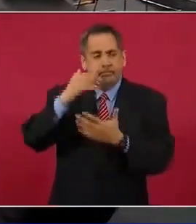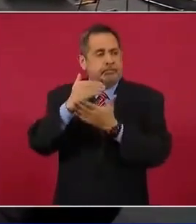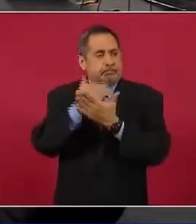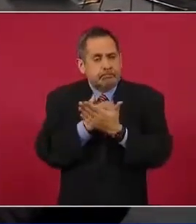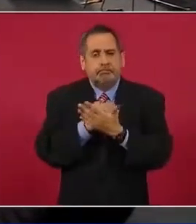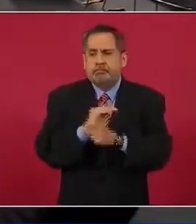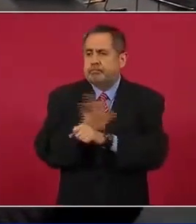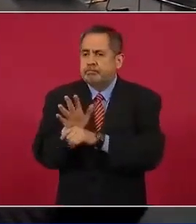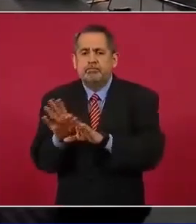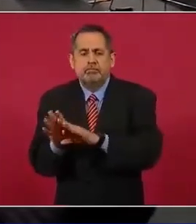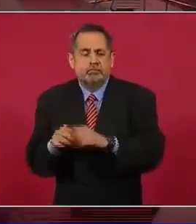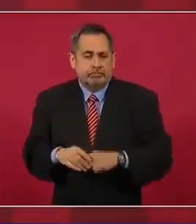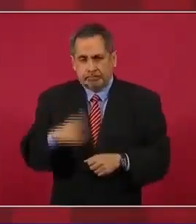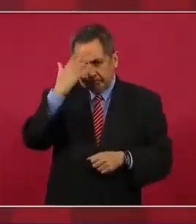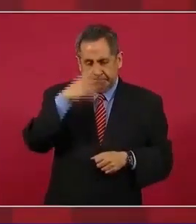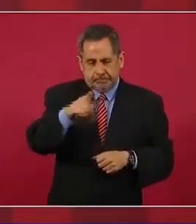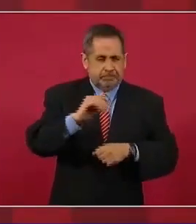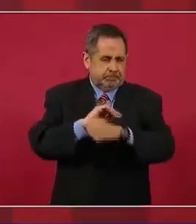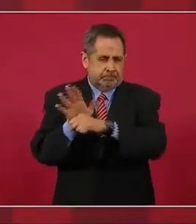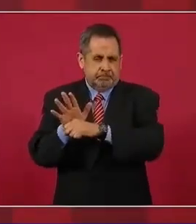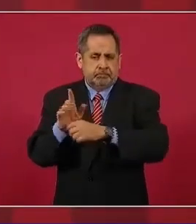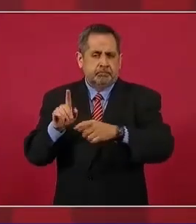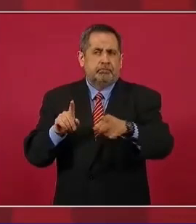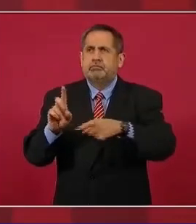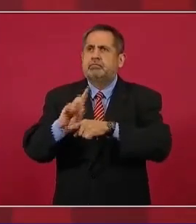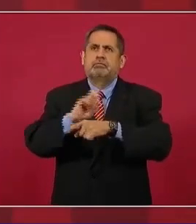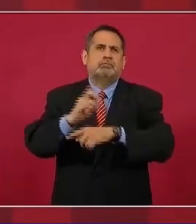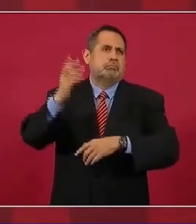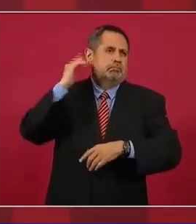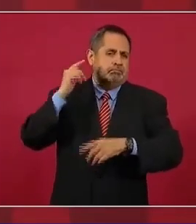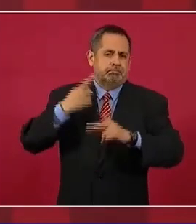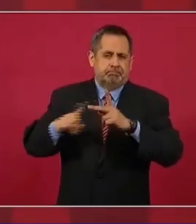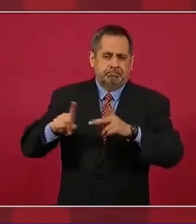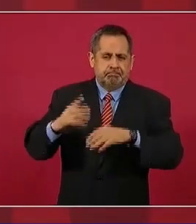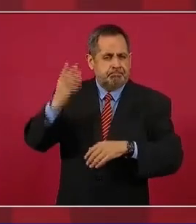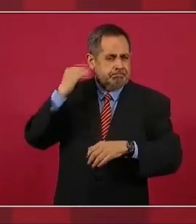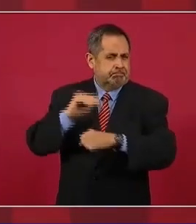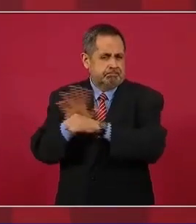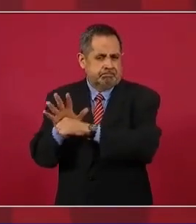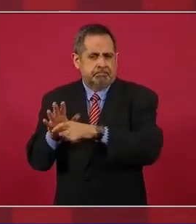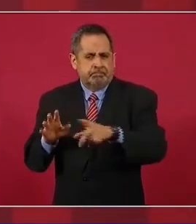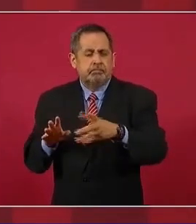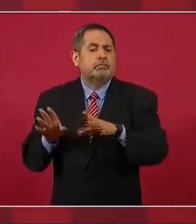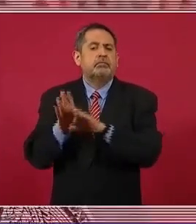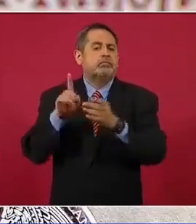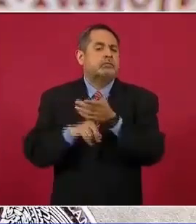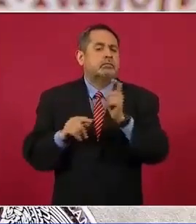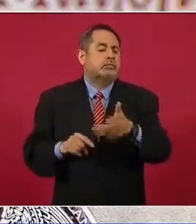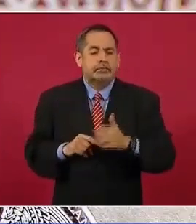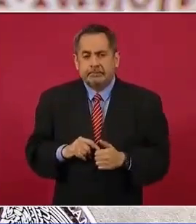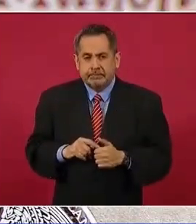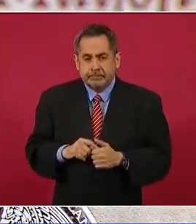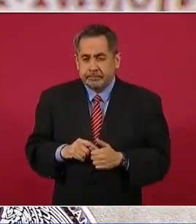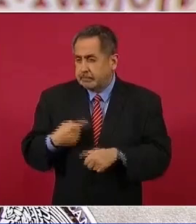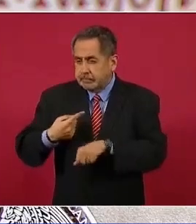COVID. COVID, como también hemos comentado desde que empezó la epidemia, es una enfermedad en donde